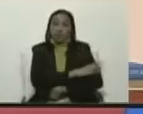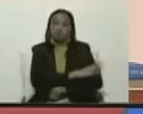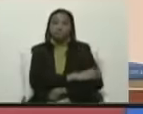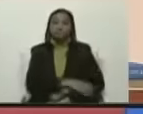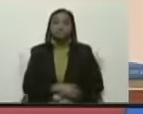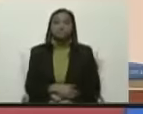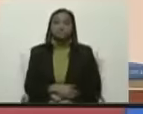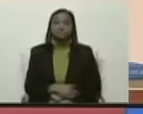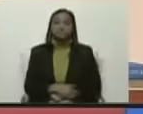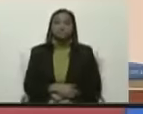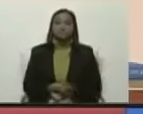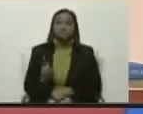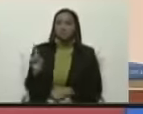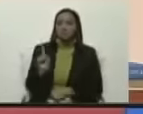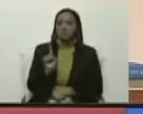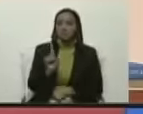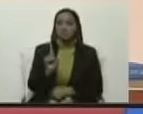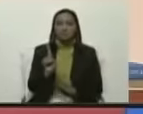actúan a la defensiva.